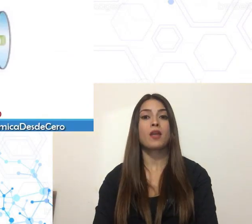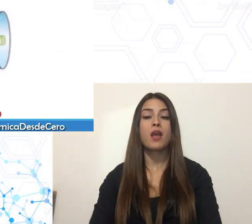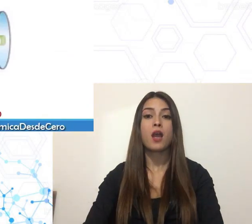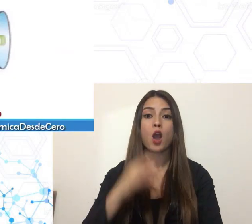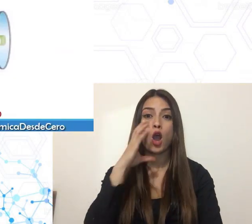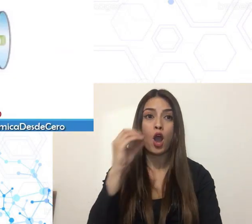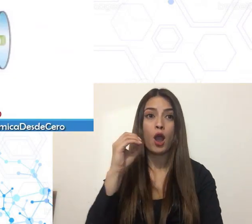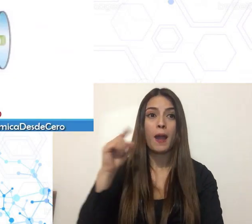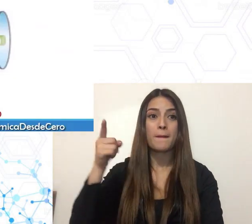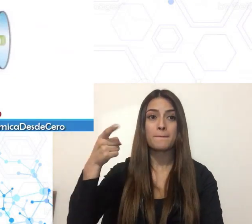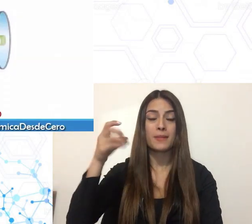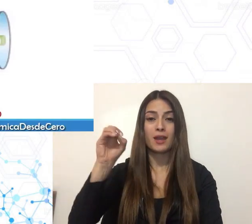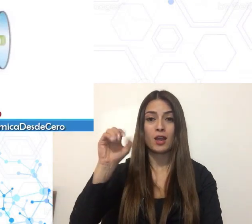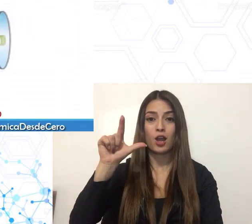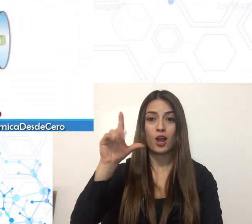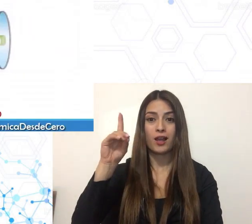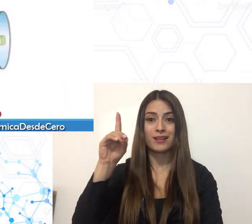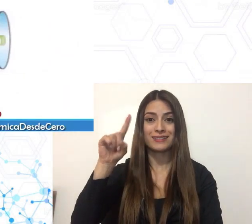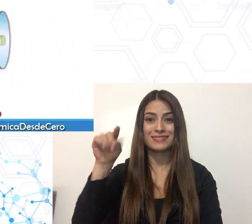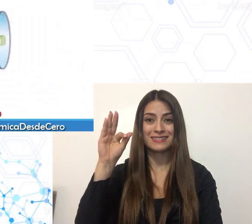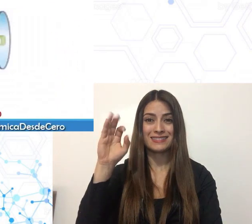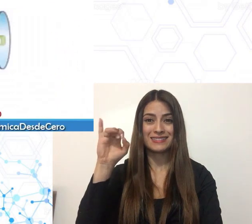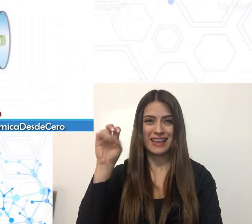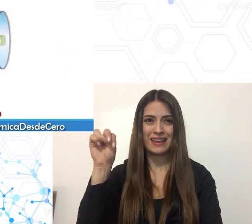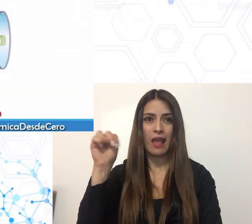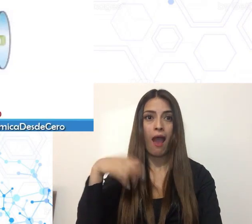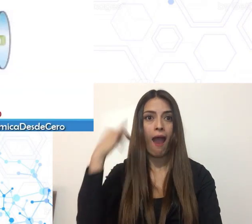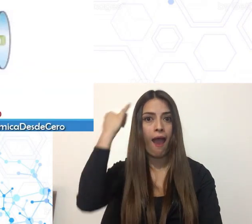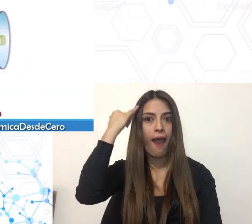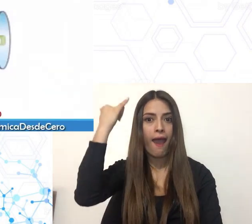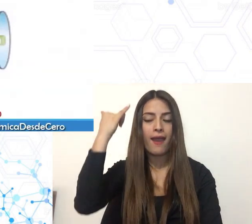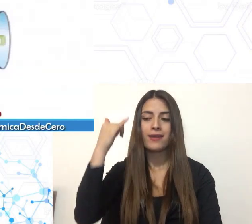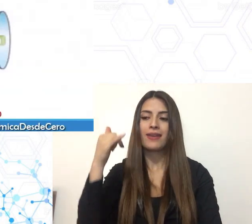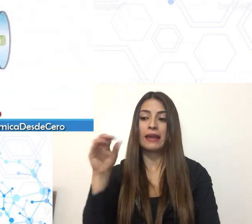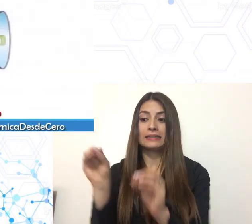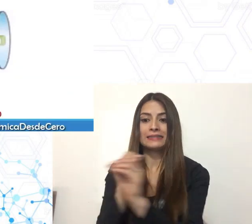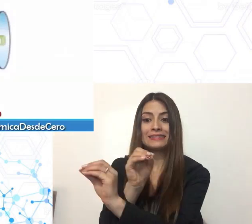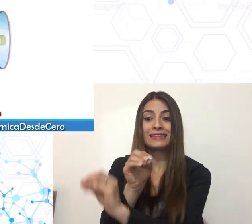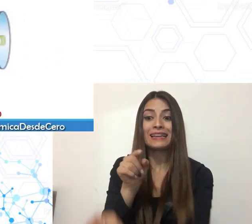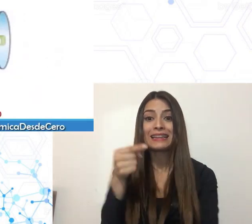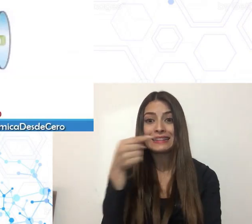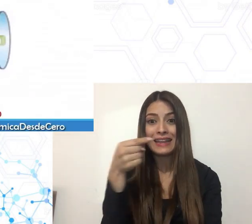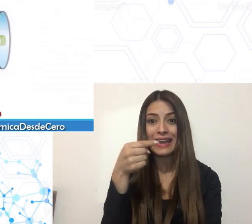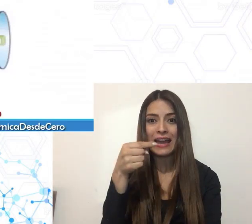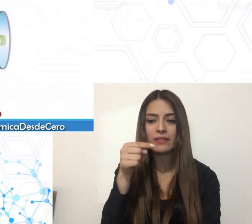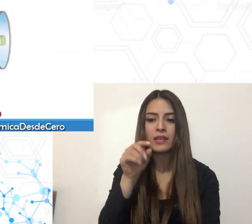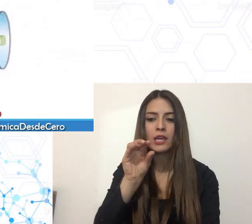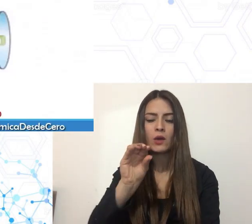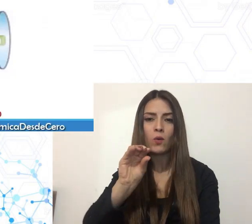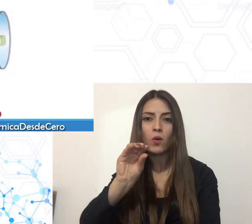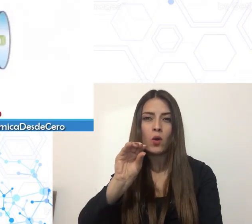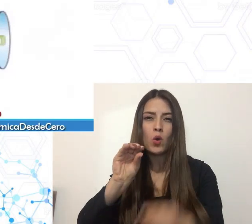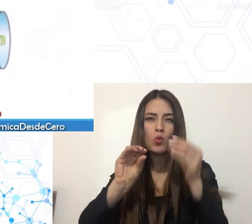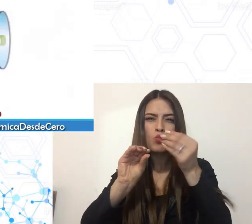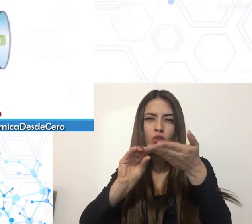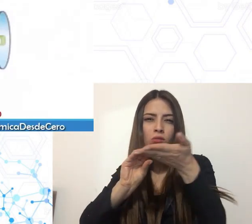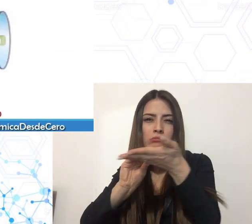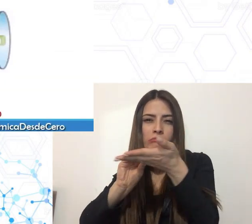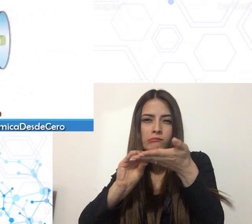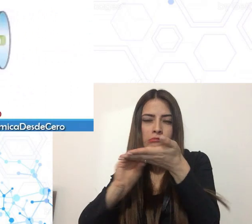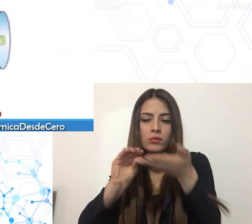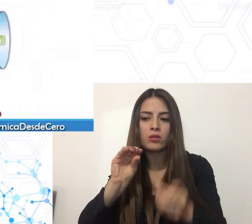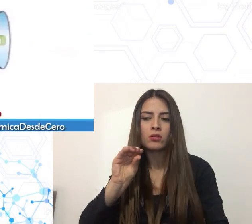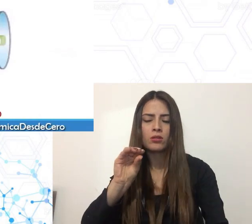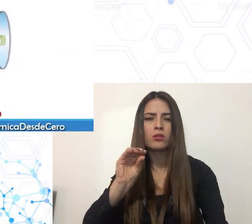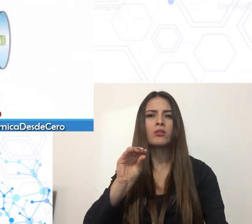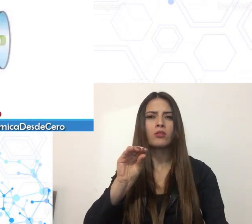Goldstein? Goldstein observó que obviamente del cátodo perforado salían unos rayos que eran